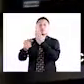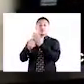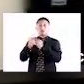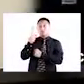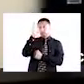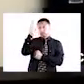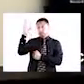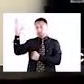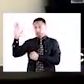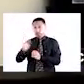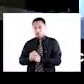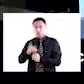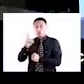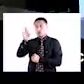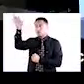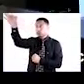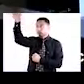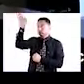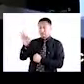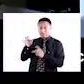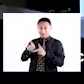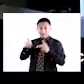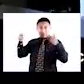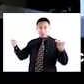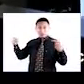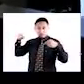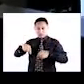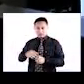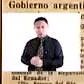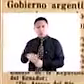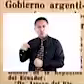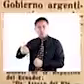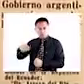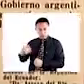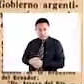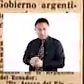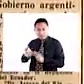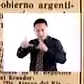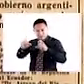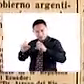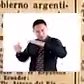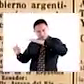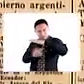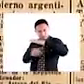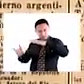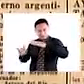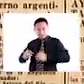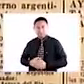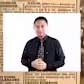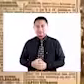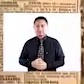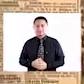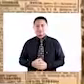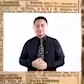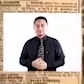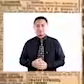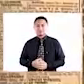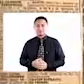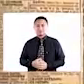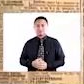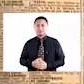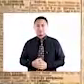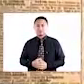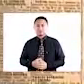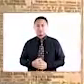En la Biblioteca Aurelio Espinosa Polit hay un archivo histórico de los periódicos nacionales, muchos de ellos ya digitalizados.